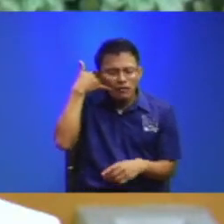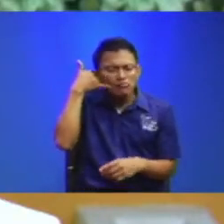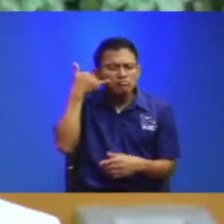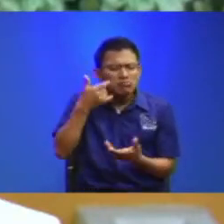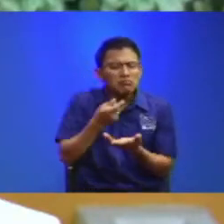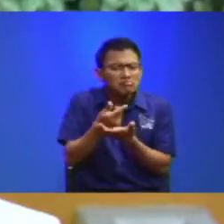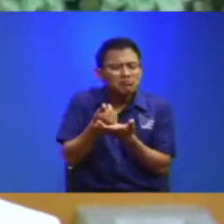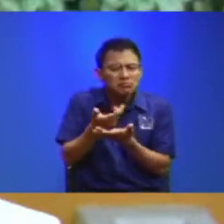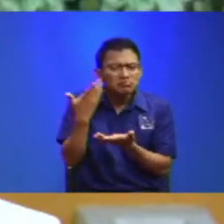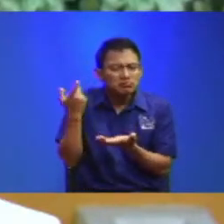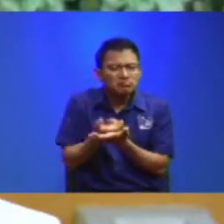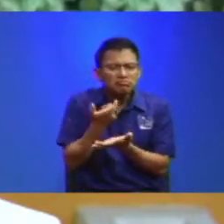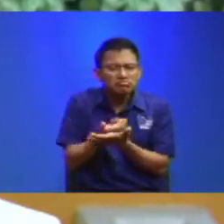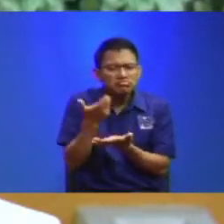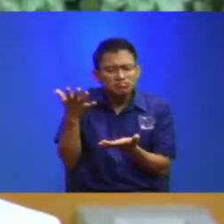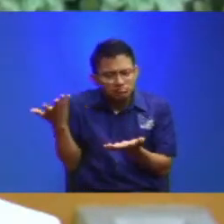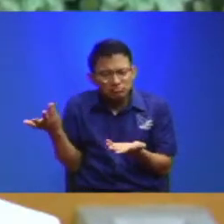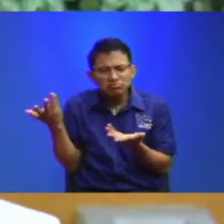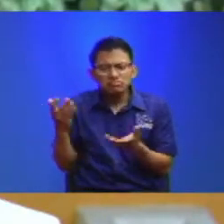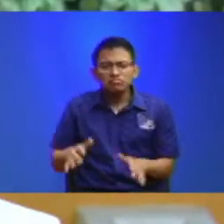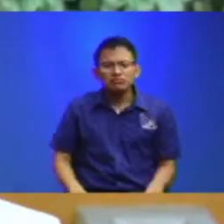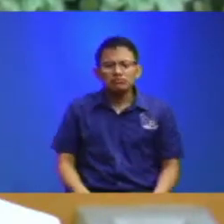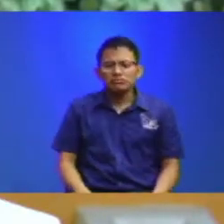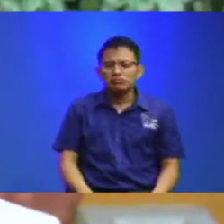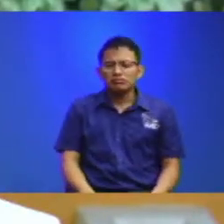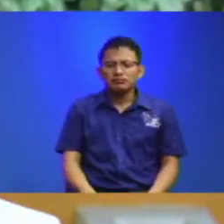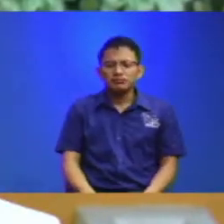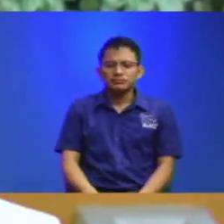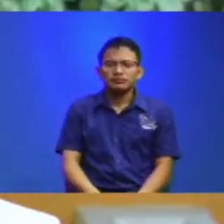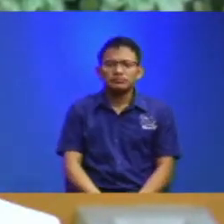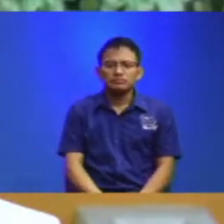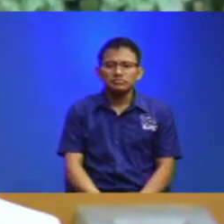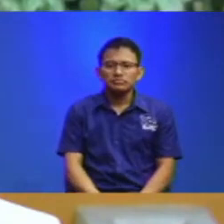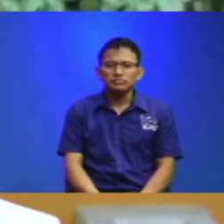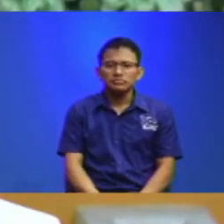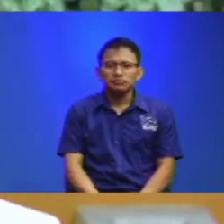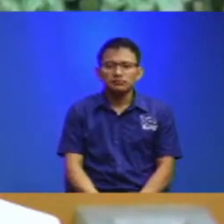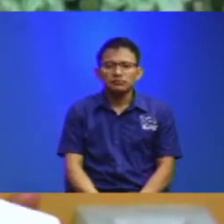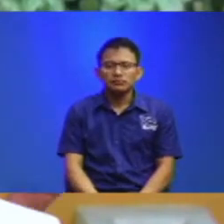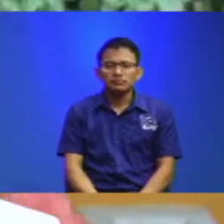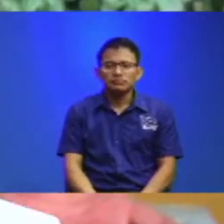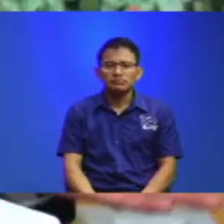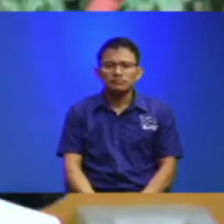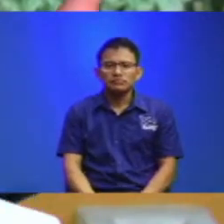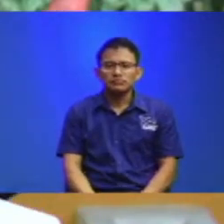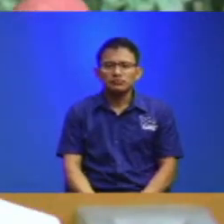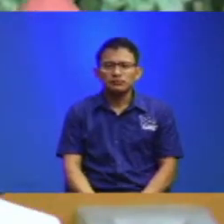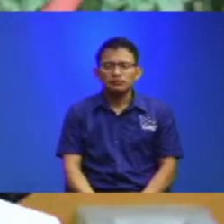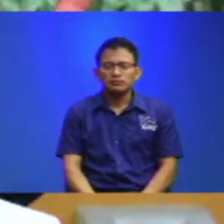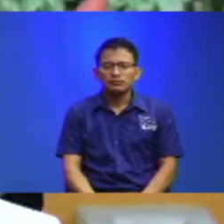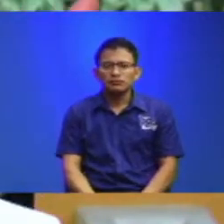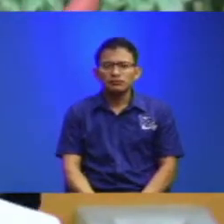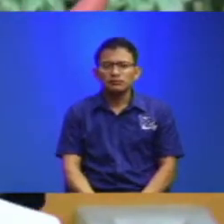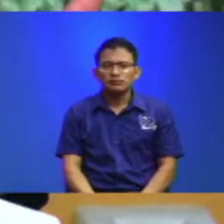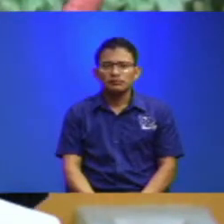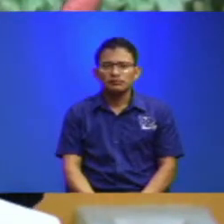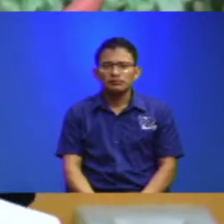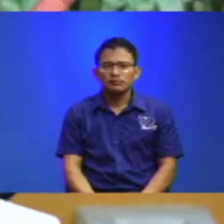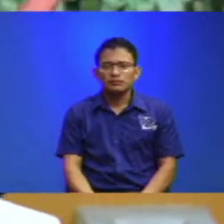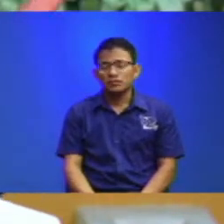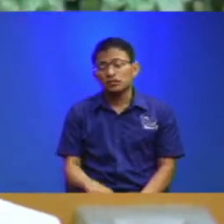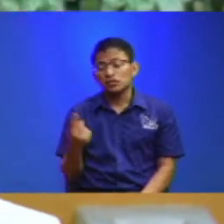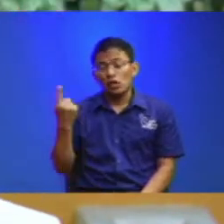perseguir las compañías a las cuales les debe el acreedor, y solo por tener una especie de